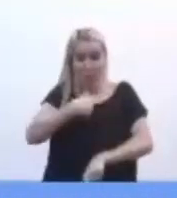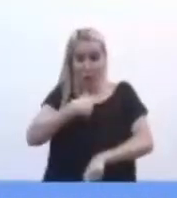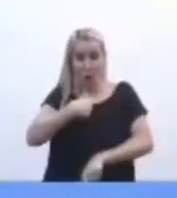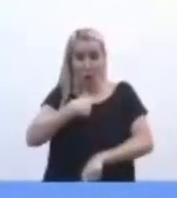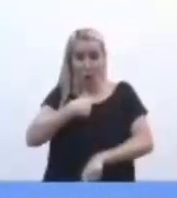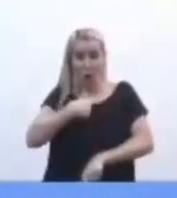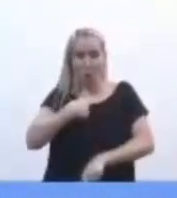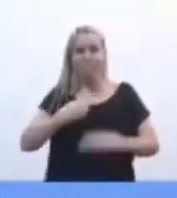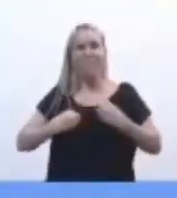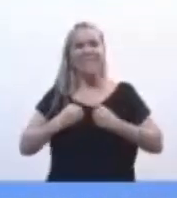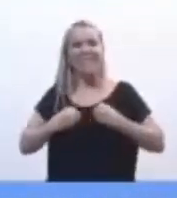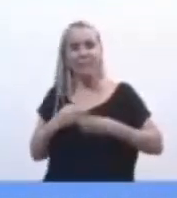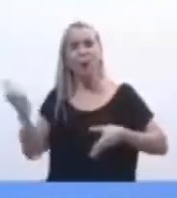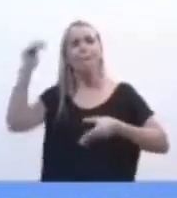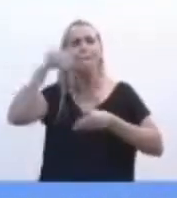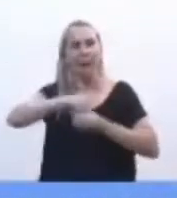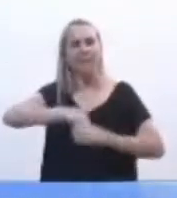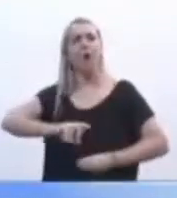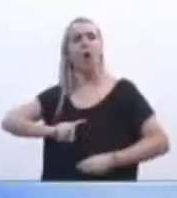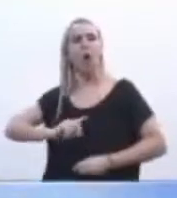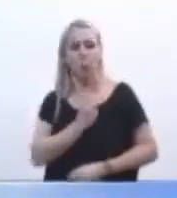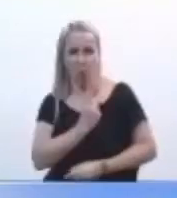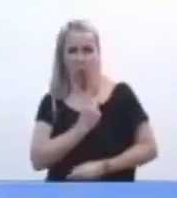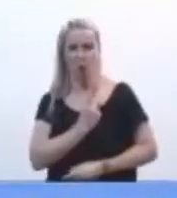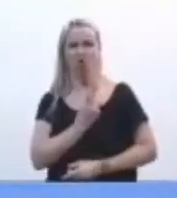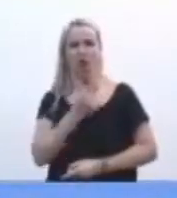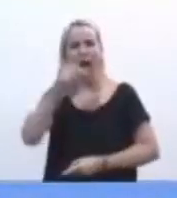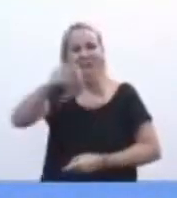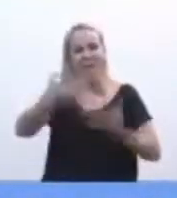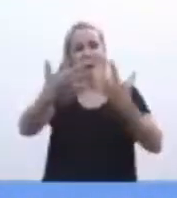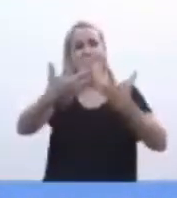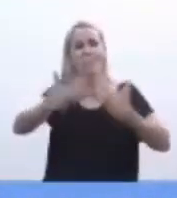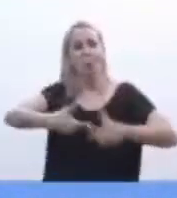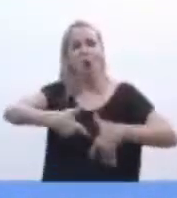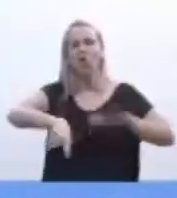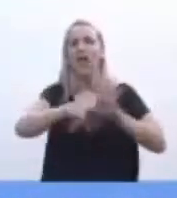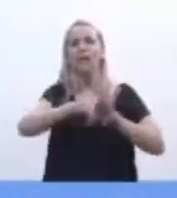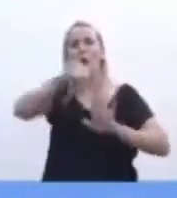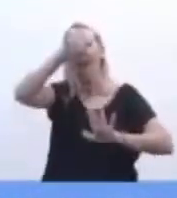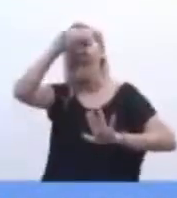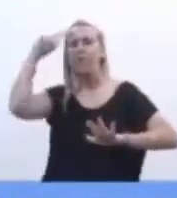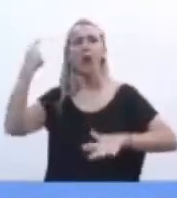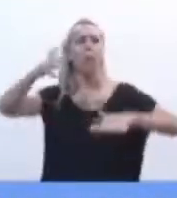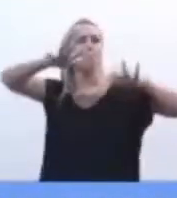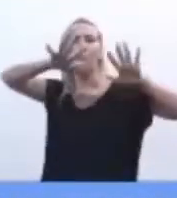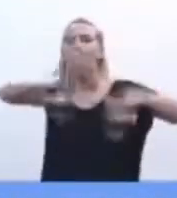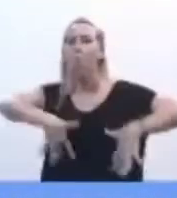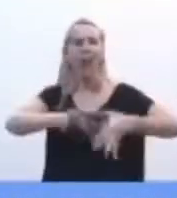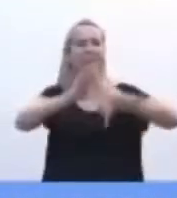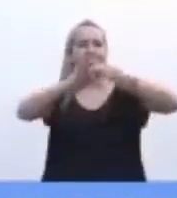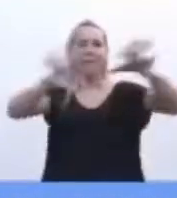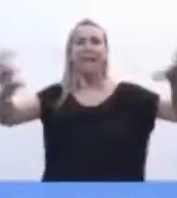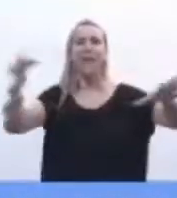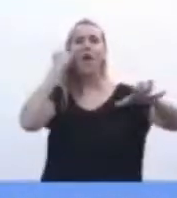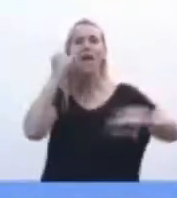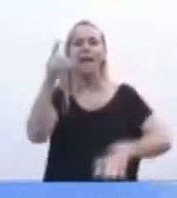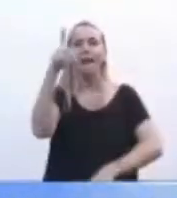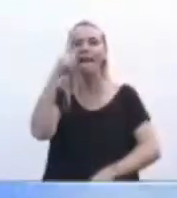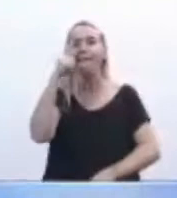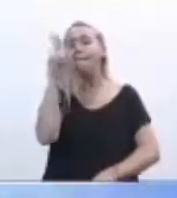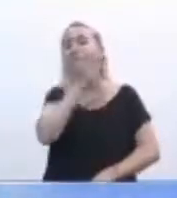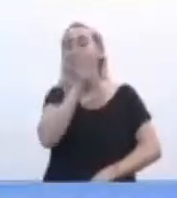nos sentimos parte orgullosamente de un proyecto nacional y popular democrático y feminista